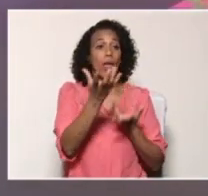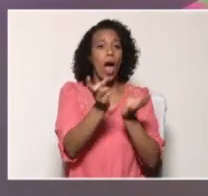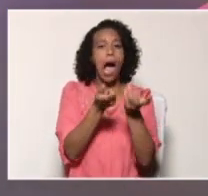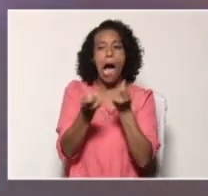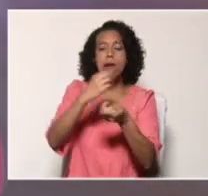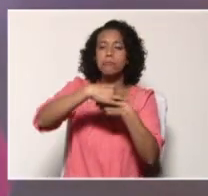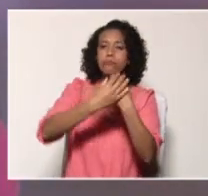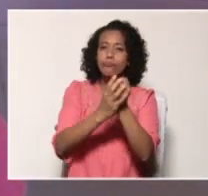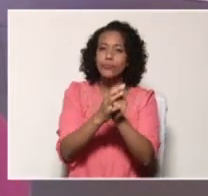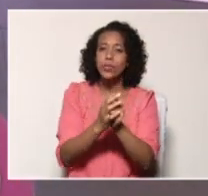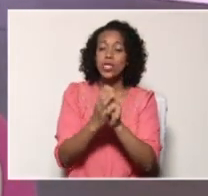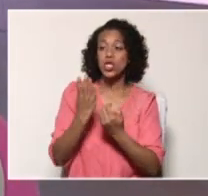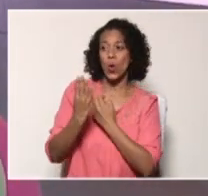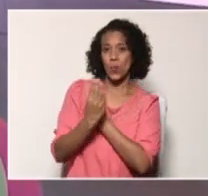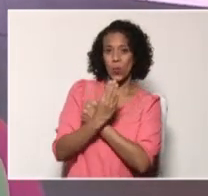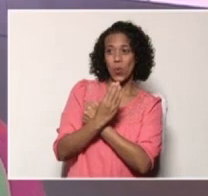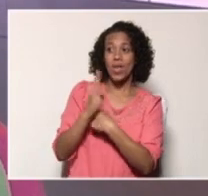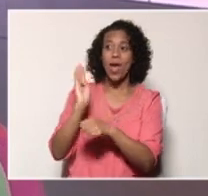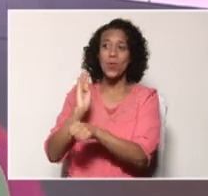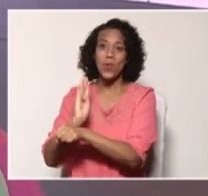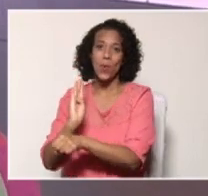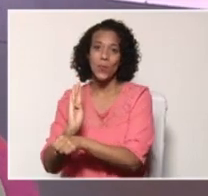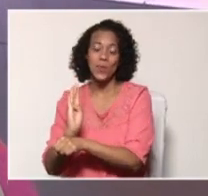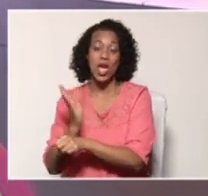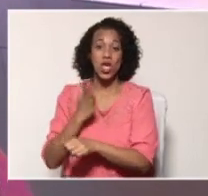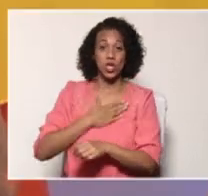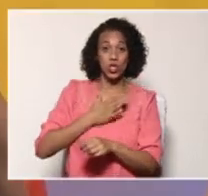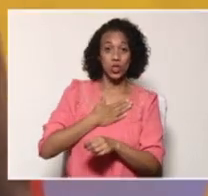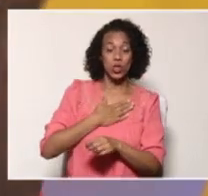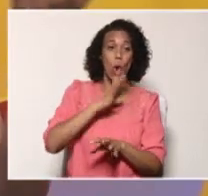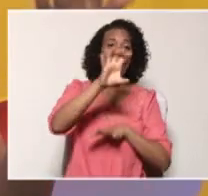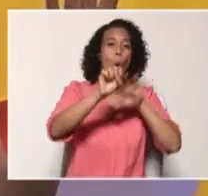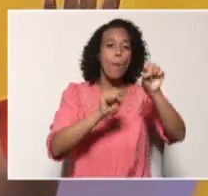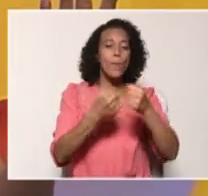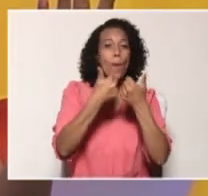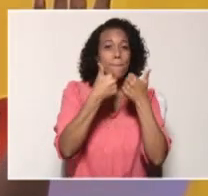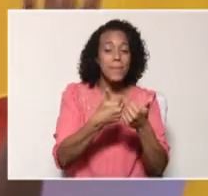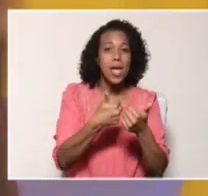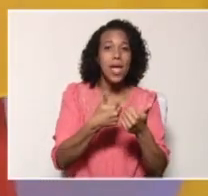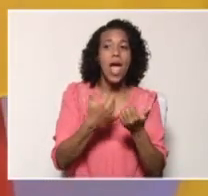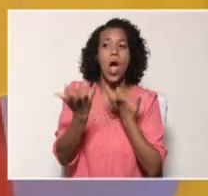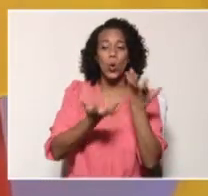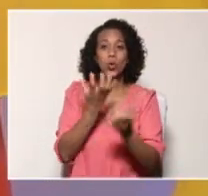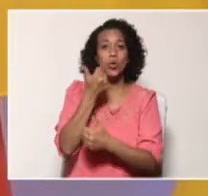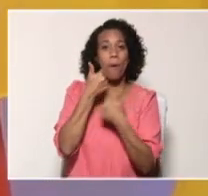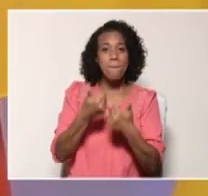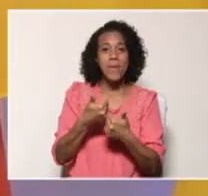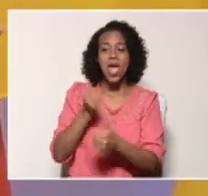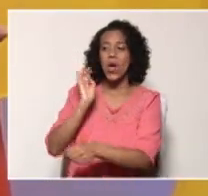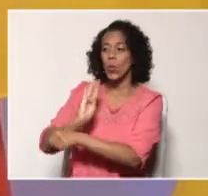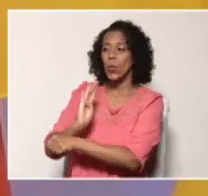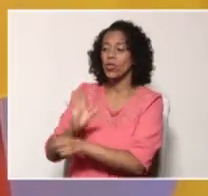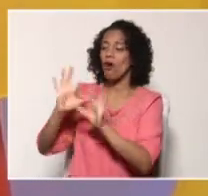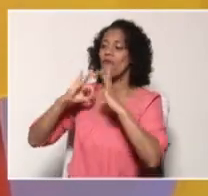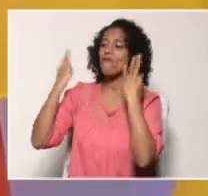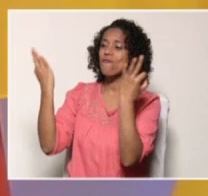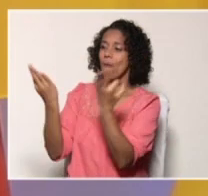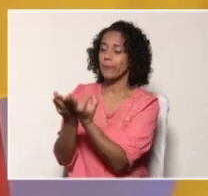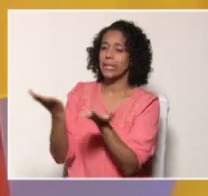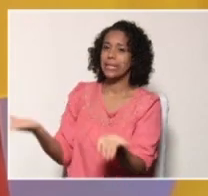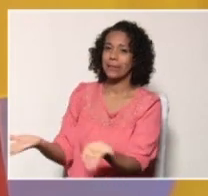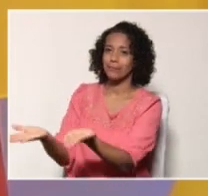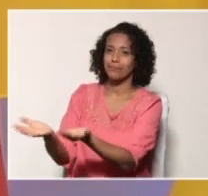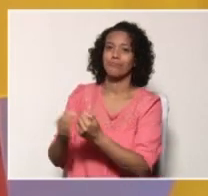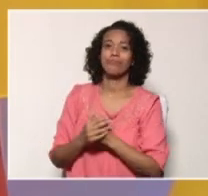alimentos y allí me cuido para que mi familia con amor coma y se nutra y se alimente y